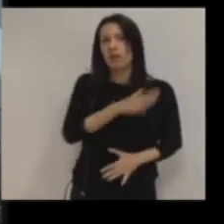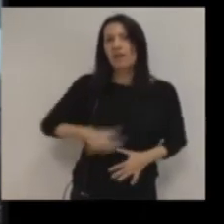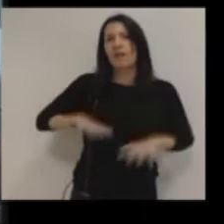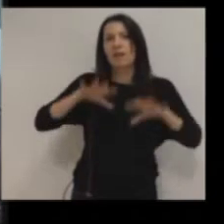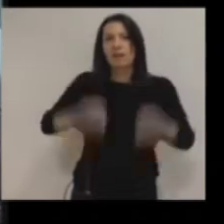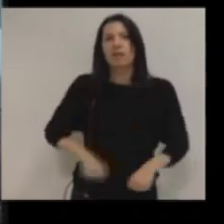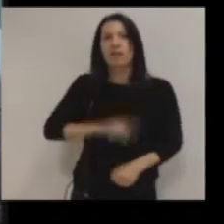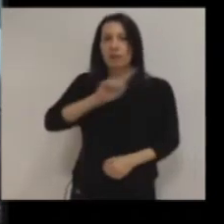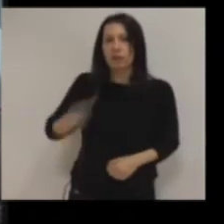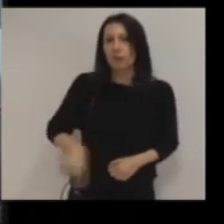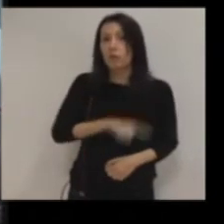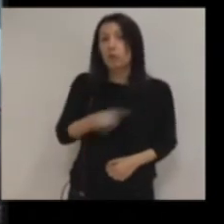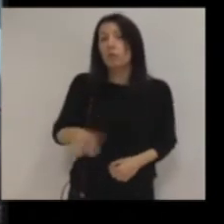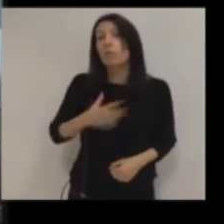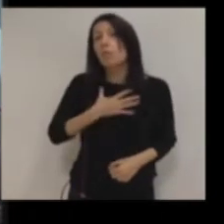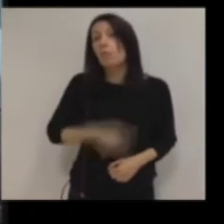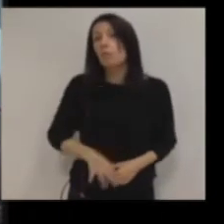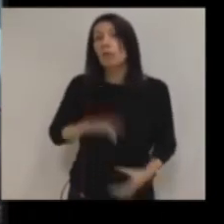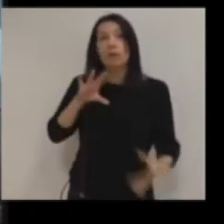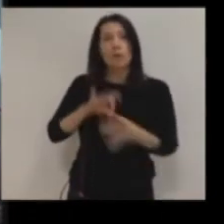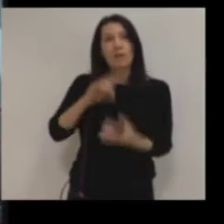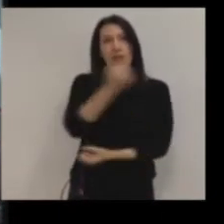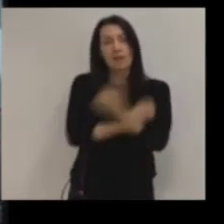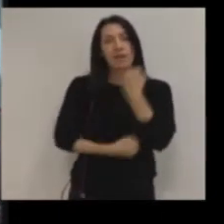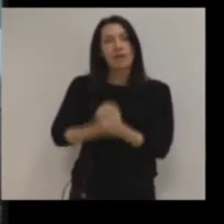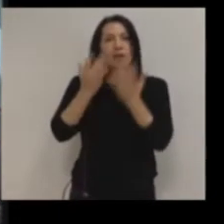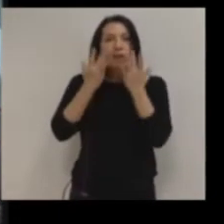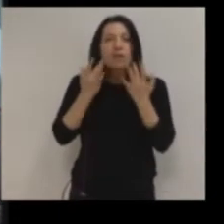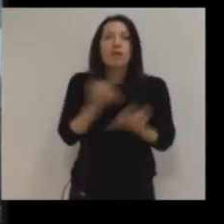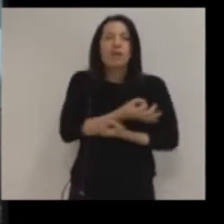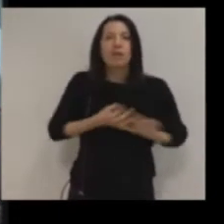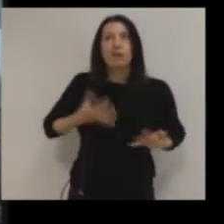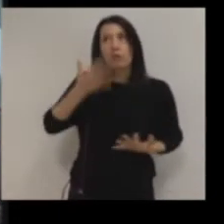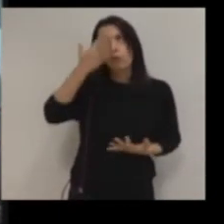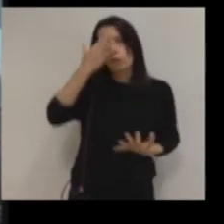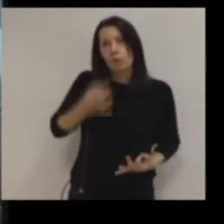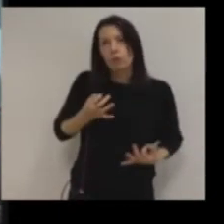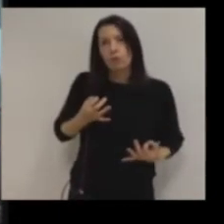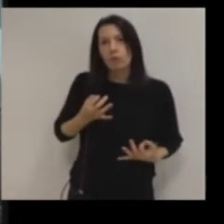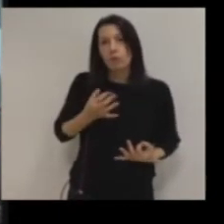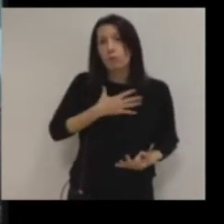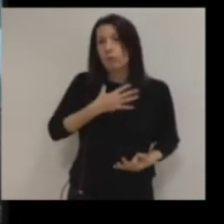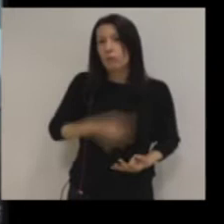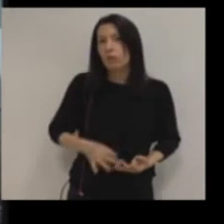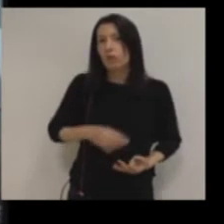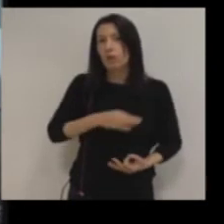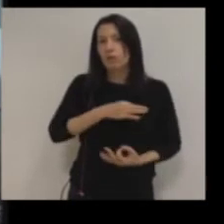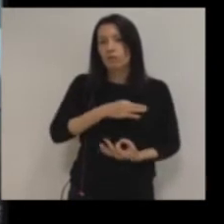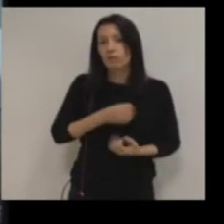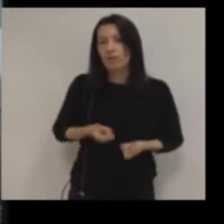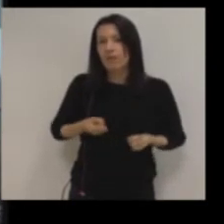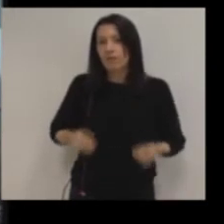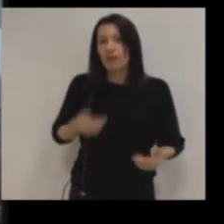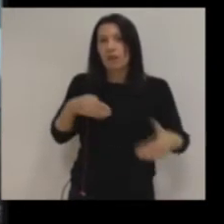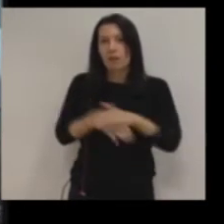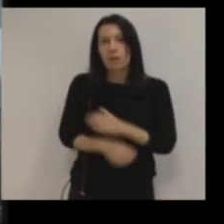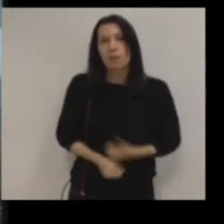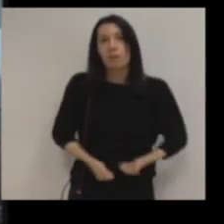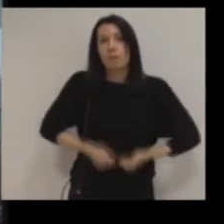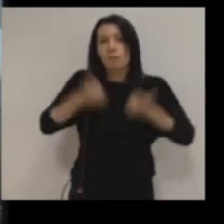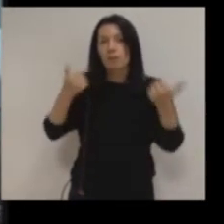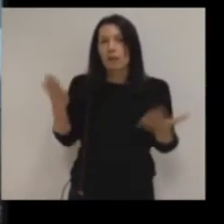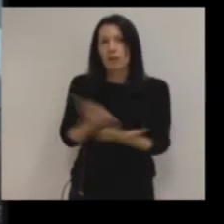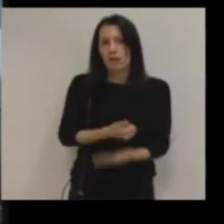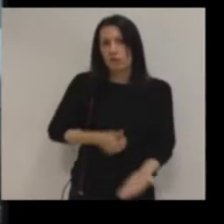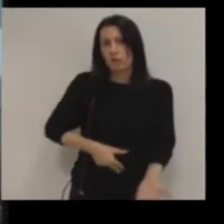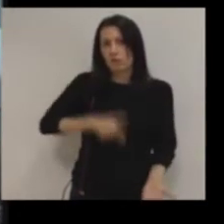mantenerlas. A lo mejor desde un punto de vista economicista, pues sería lógico el hacer más accesible a toda la profesión el